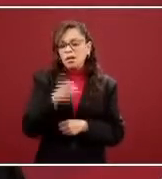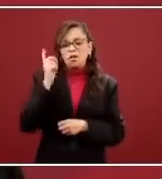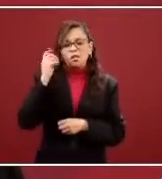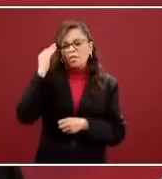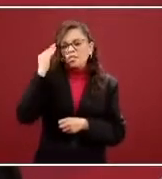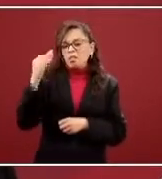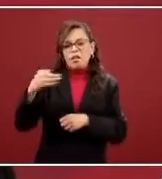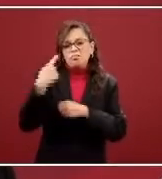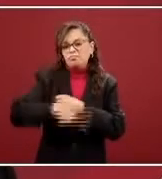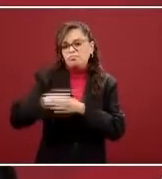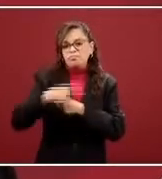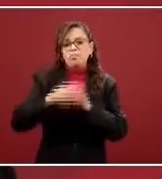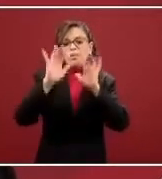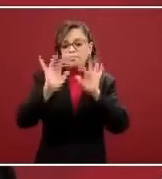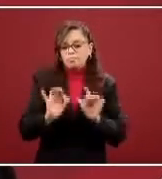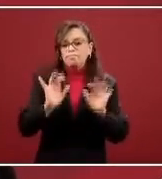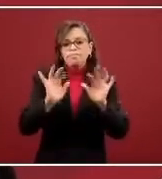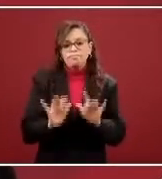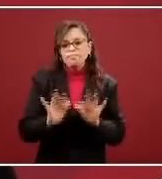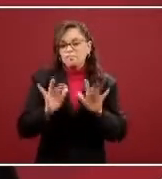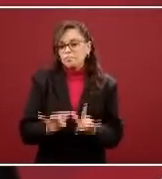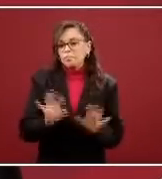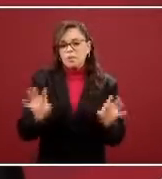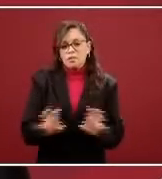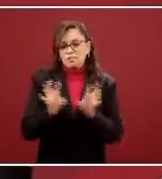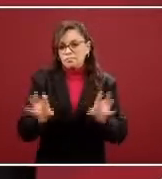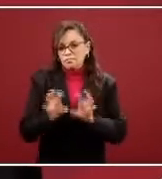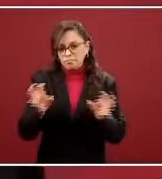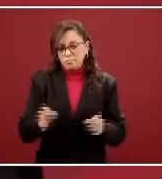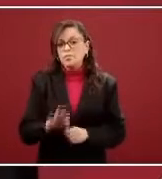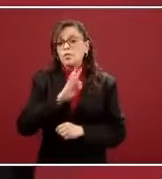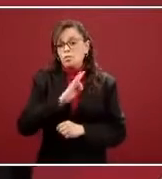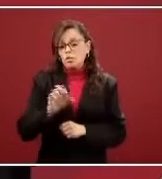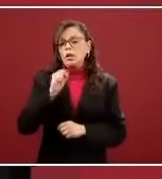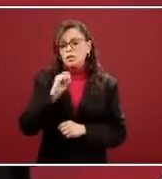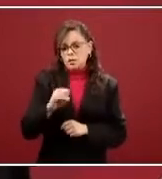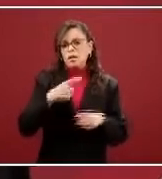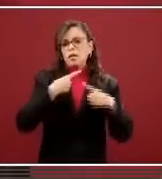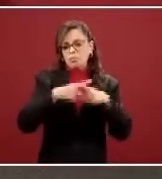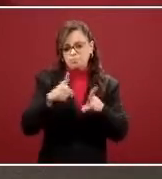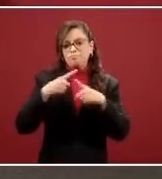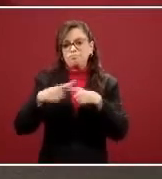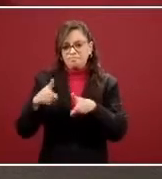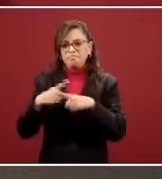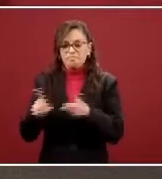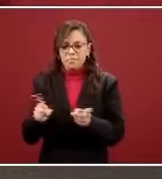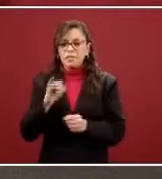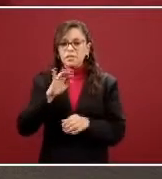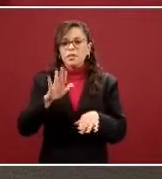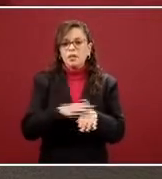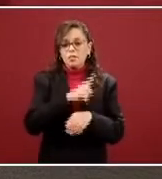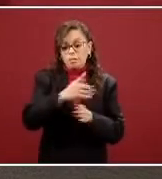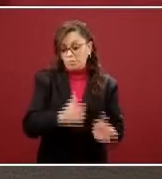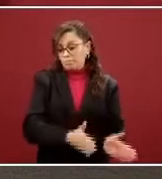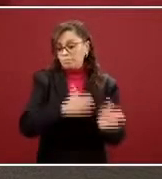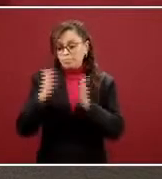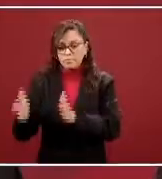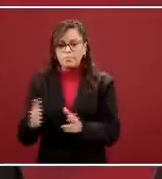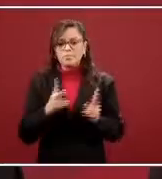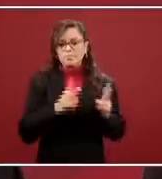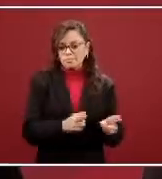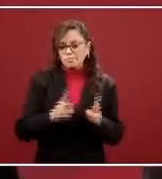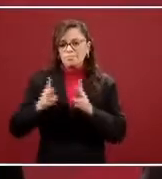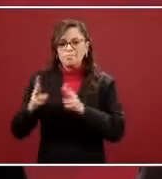un momento determinado, esta información puede ser diferente, sí, hasta el siguiente corte, que en su momento